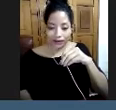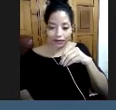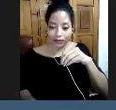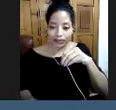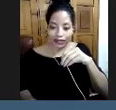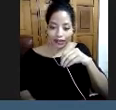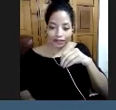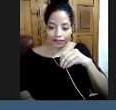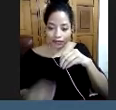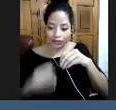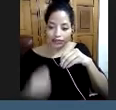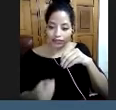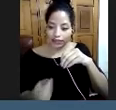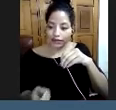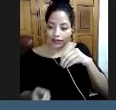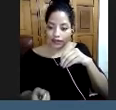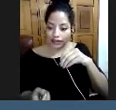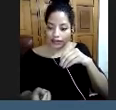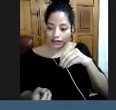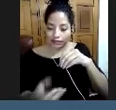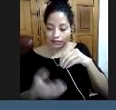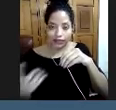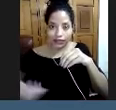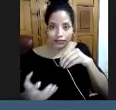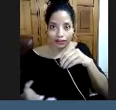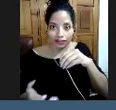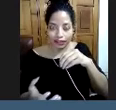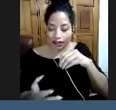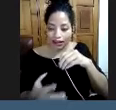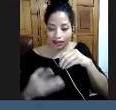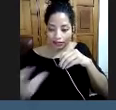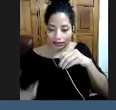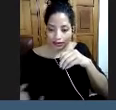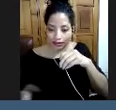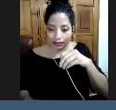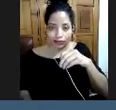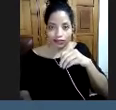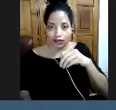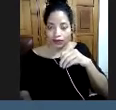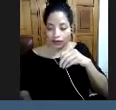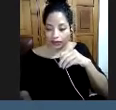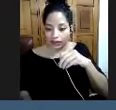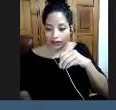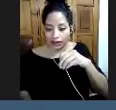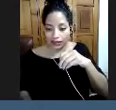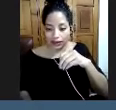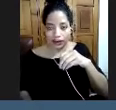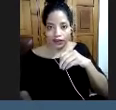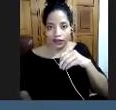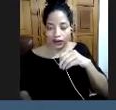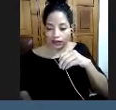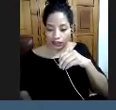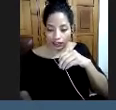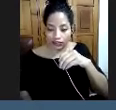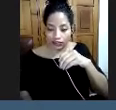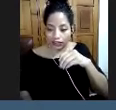Pues bien, me gustaría, sobre este tema de privacidad y situaciones que pongan en riesgo